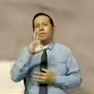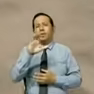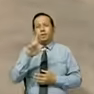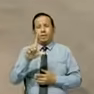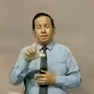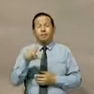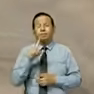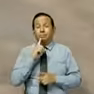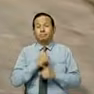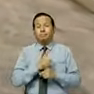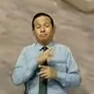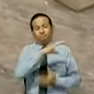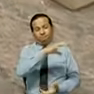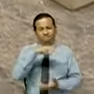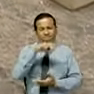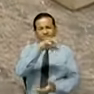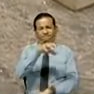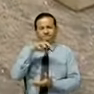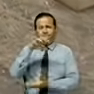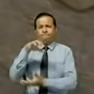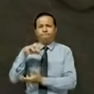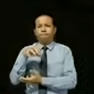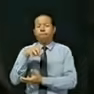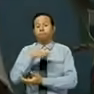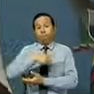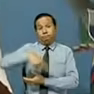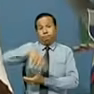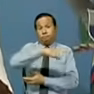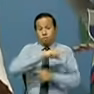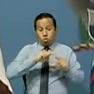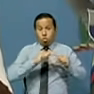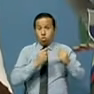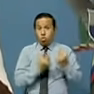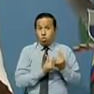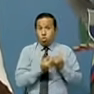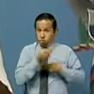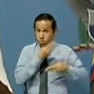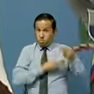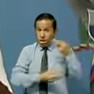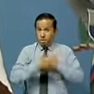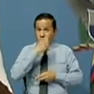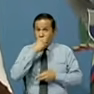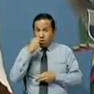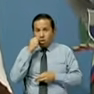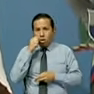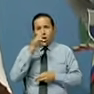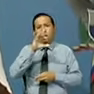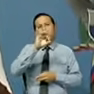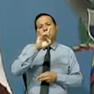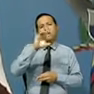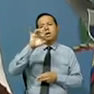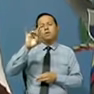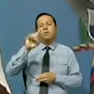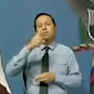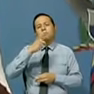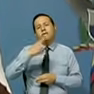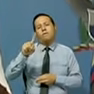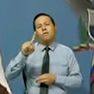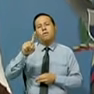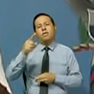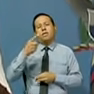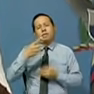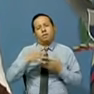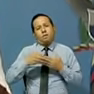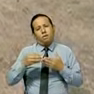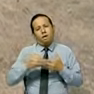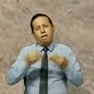Hemos quitado de la economía ilegal de estas estructuras criminales 78 billones de dólares fuera